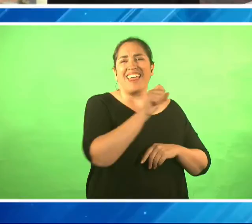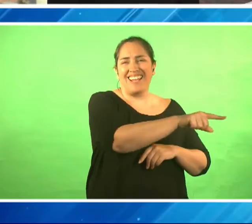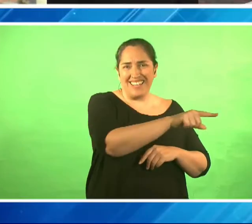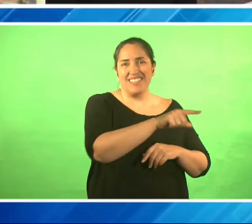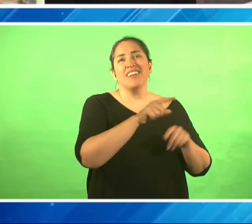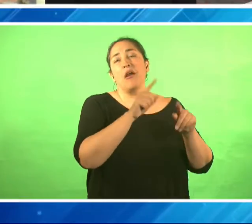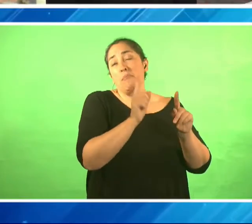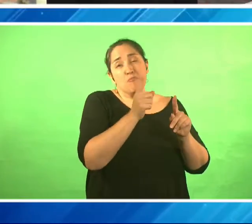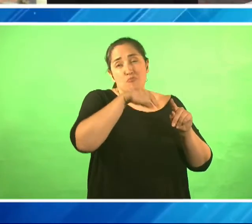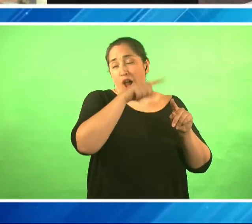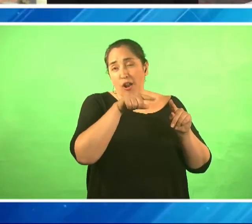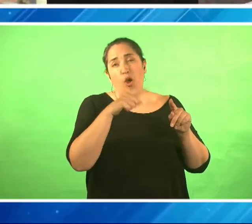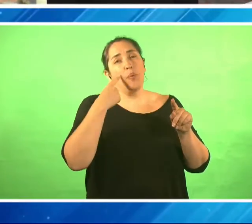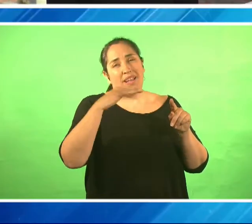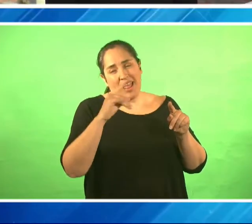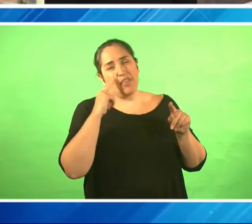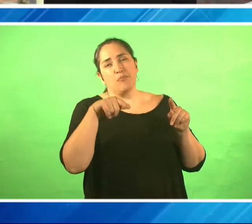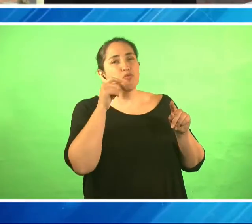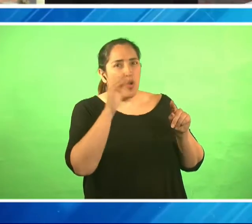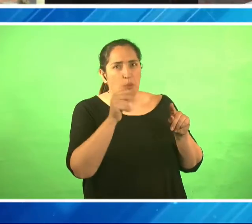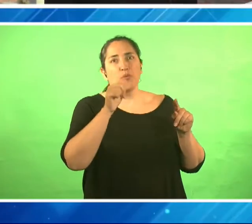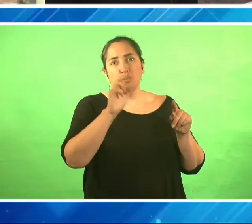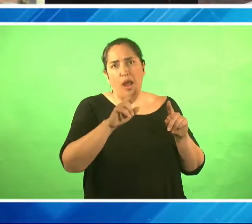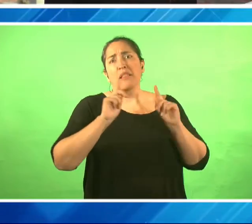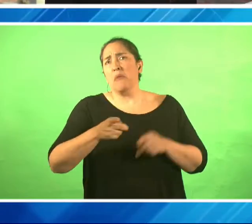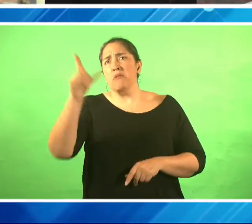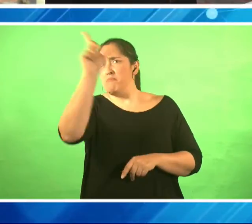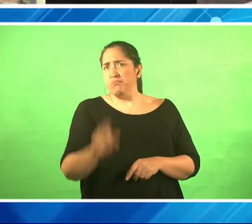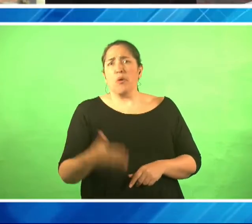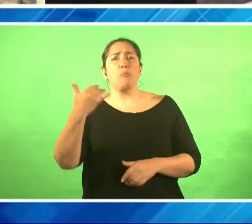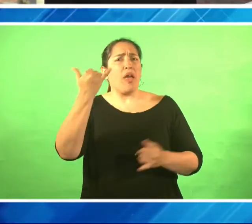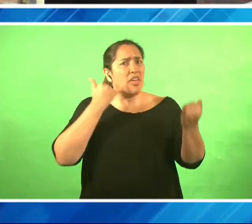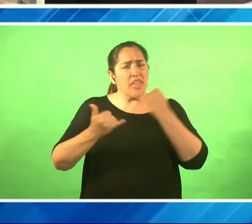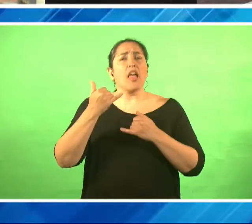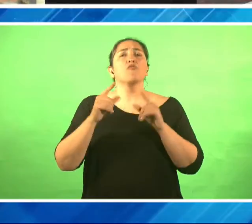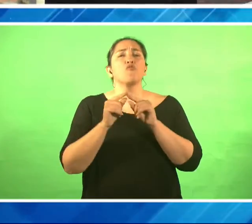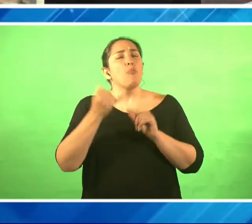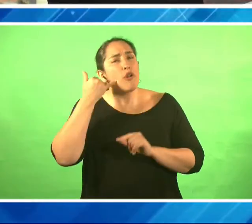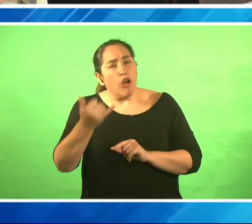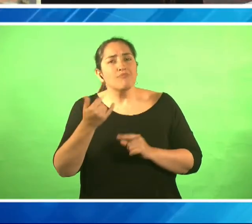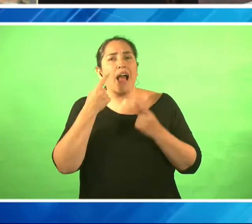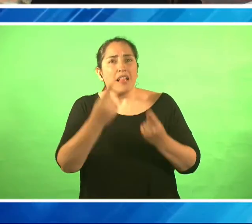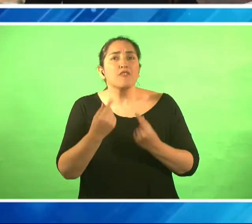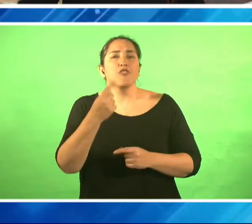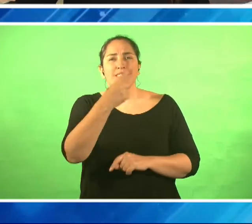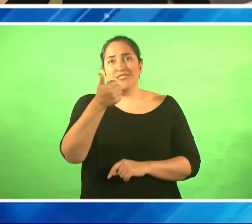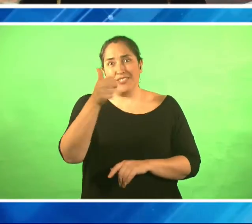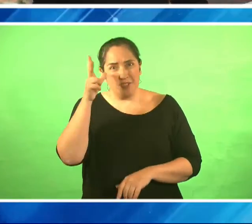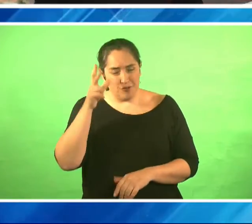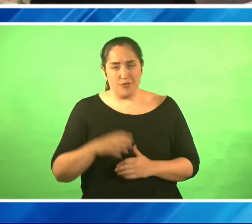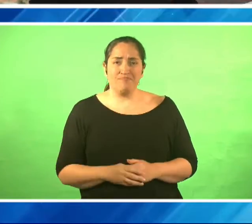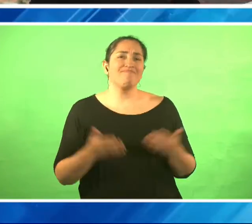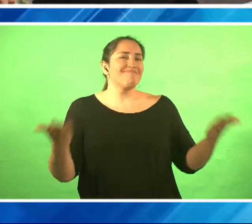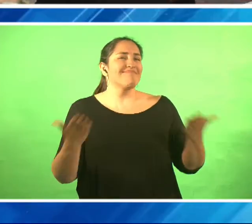localidad@inadi.gov.ar, y por supuesto, como todo el país, a través del 168 se puede dar distintos tipos de asistencia. Bueno, gracias una vez